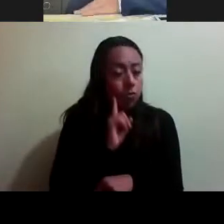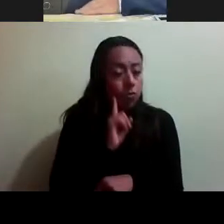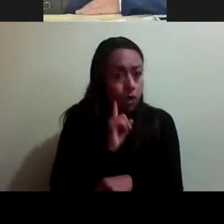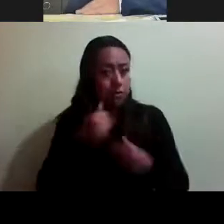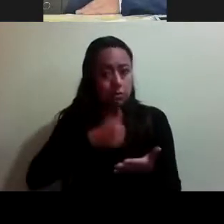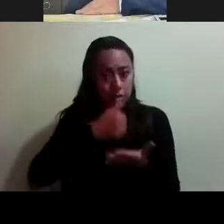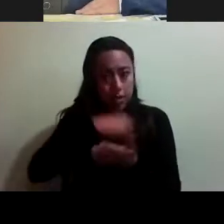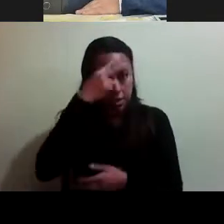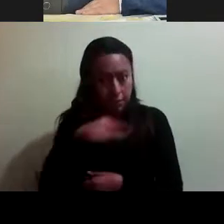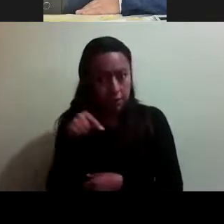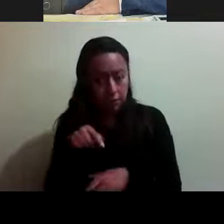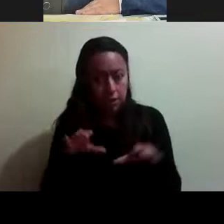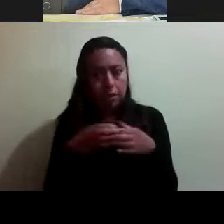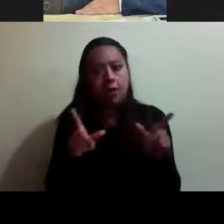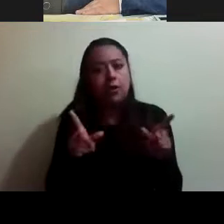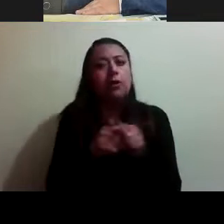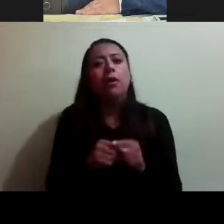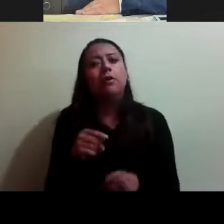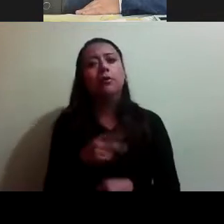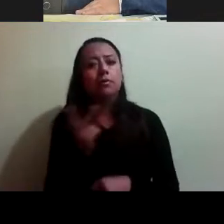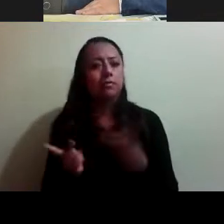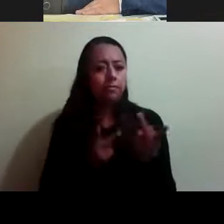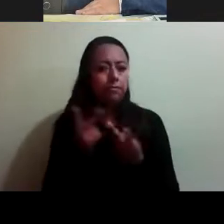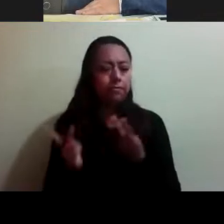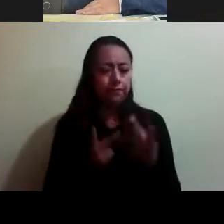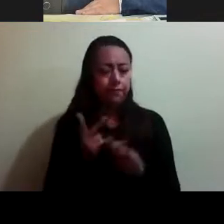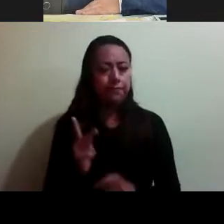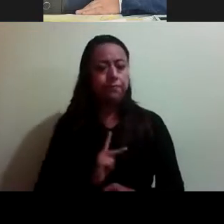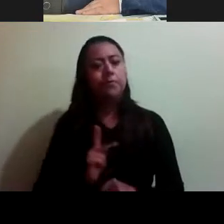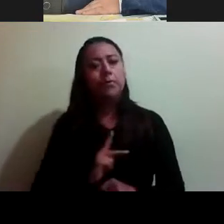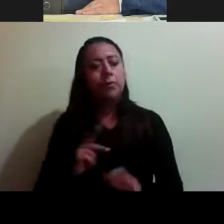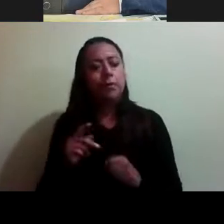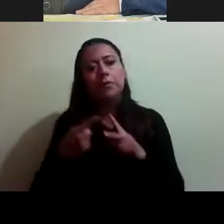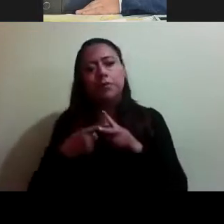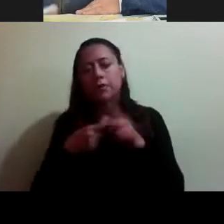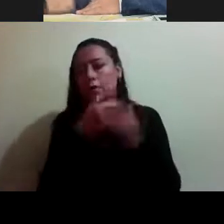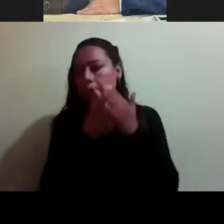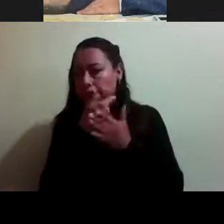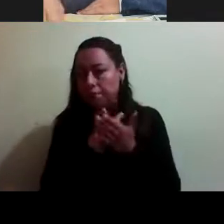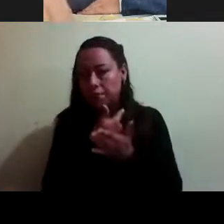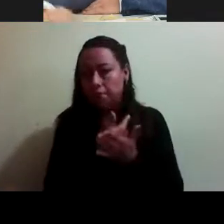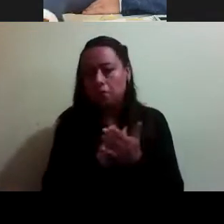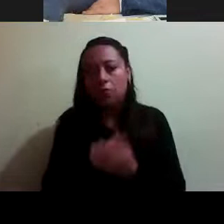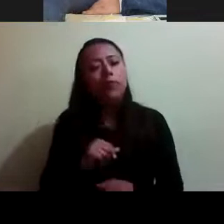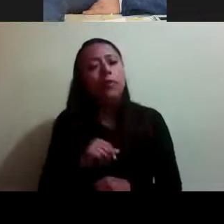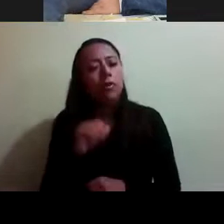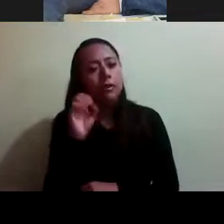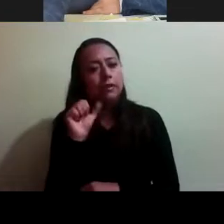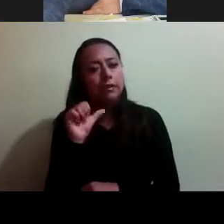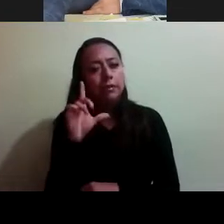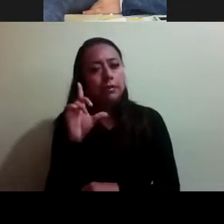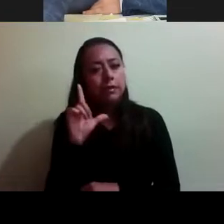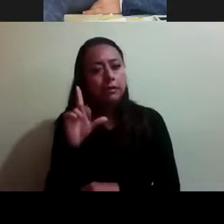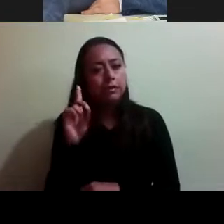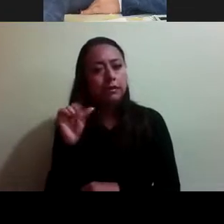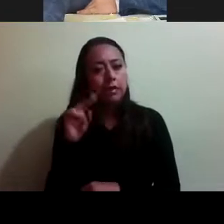cuanto mis preguntas, contador Francisco Saldaña, y por las respuestas a todos nosotros. Muchas gracias y bueno, por supuesto